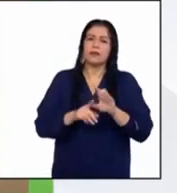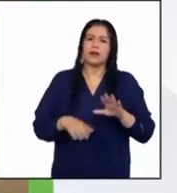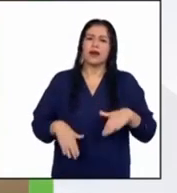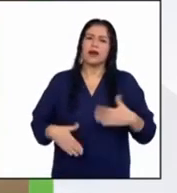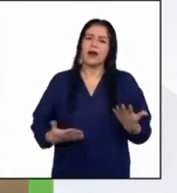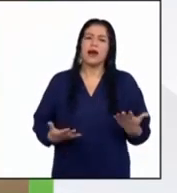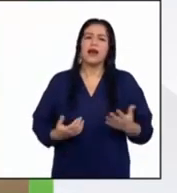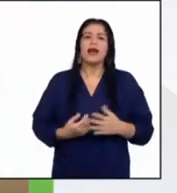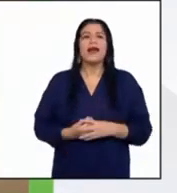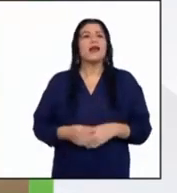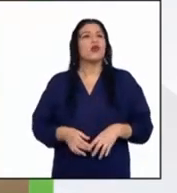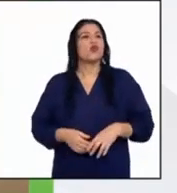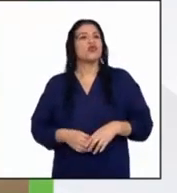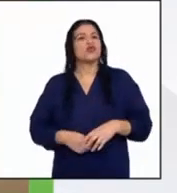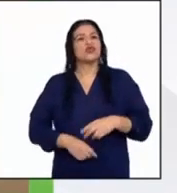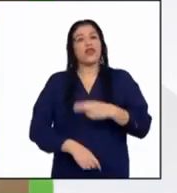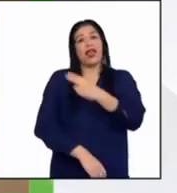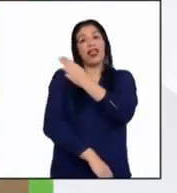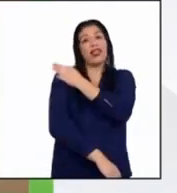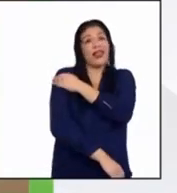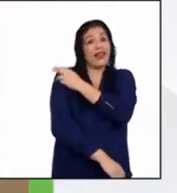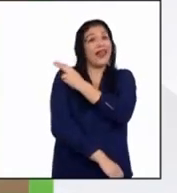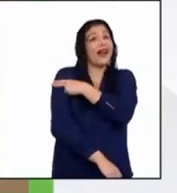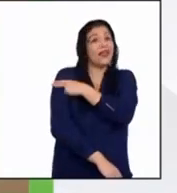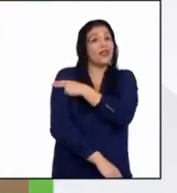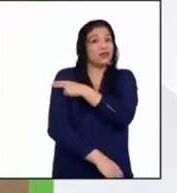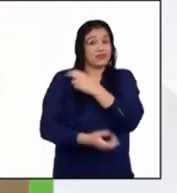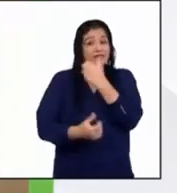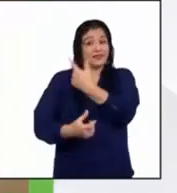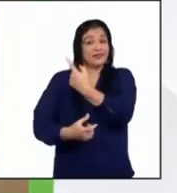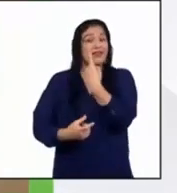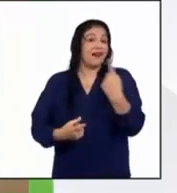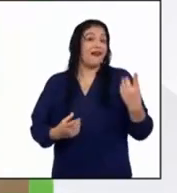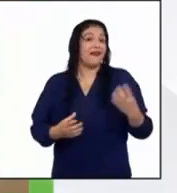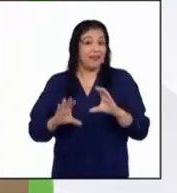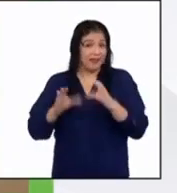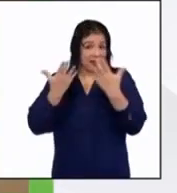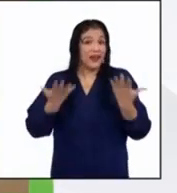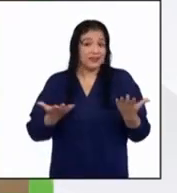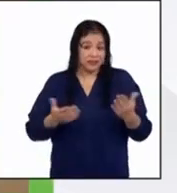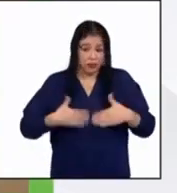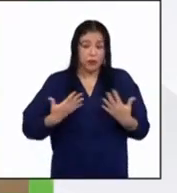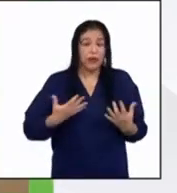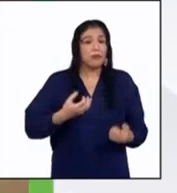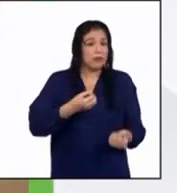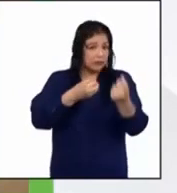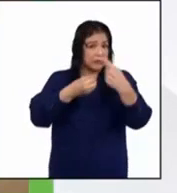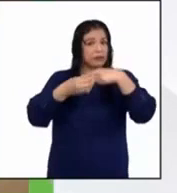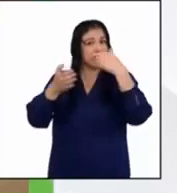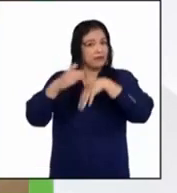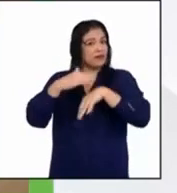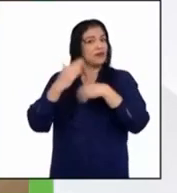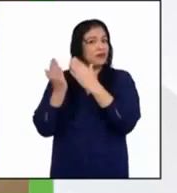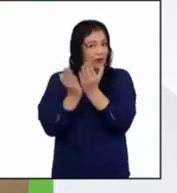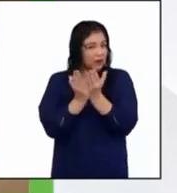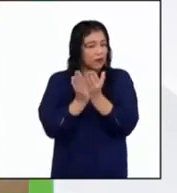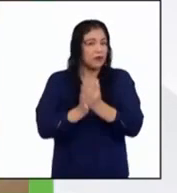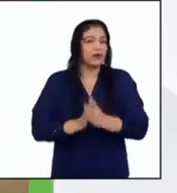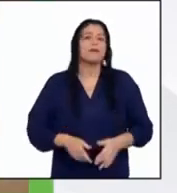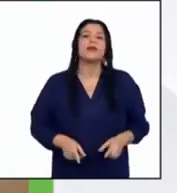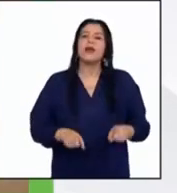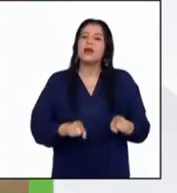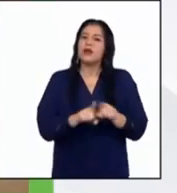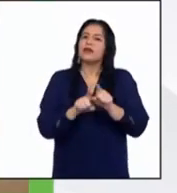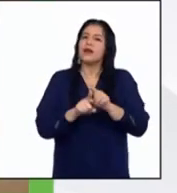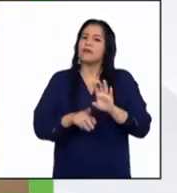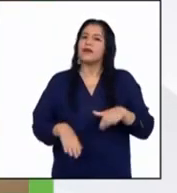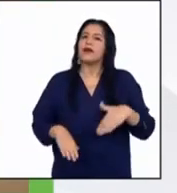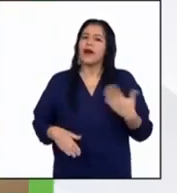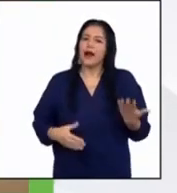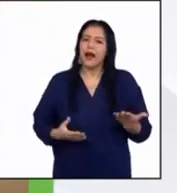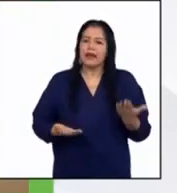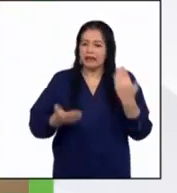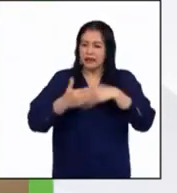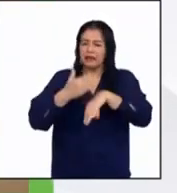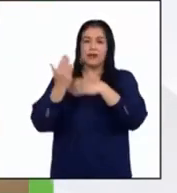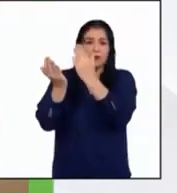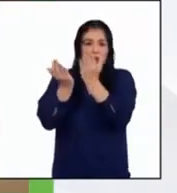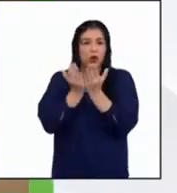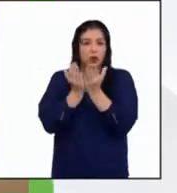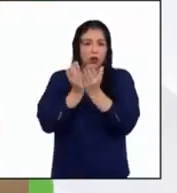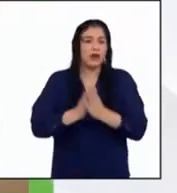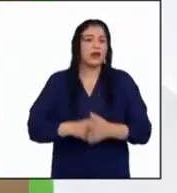aula, otro órgano y otra forma de participar dentro de la escuela. Existen también en las